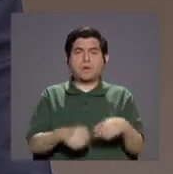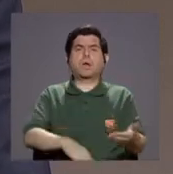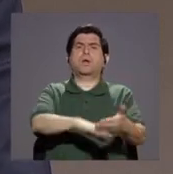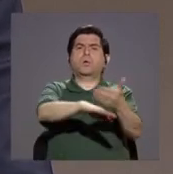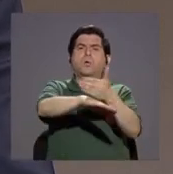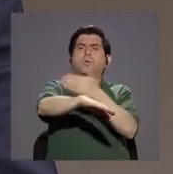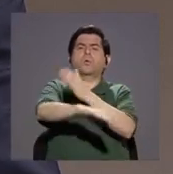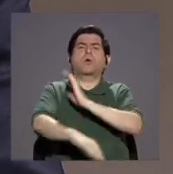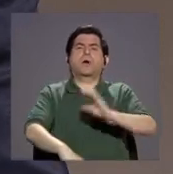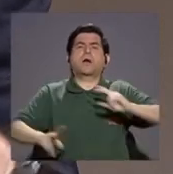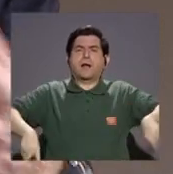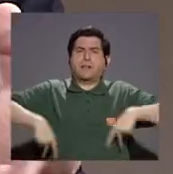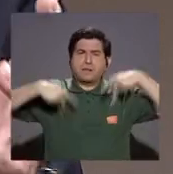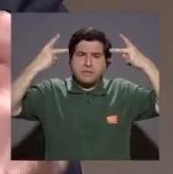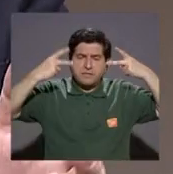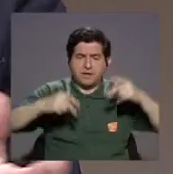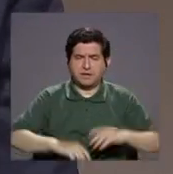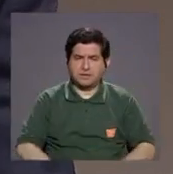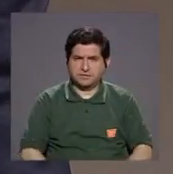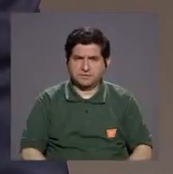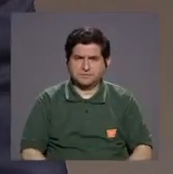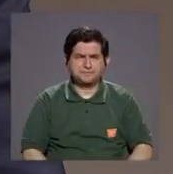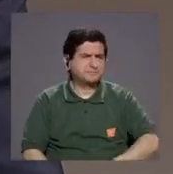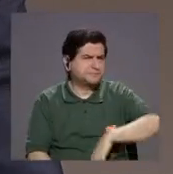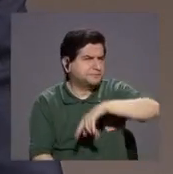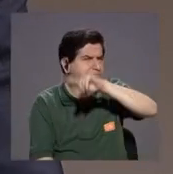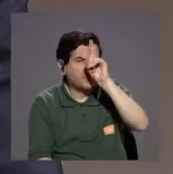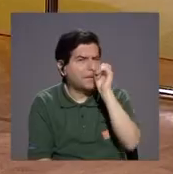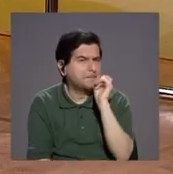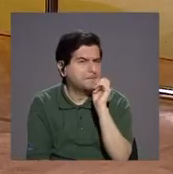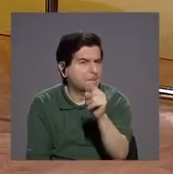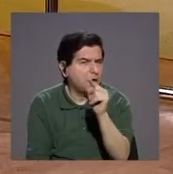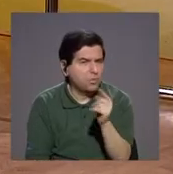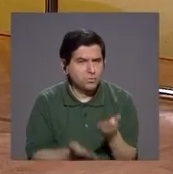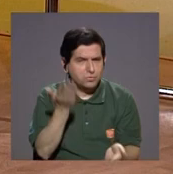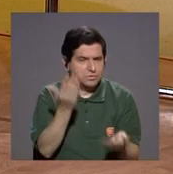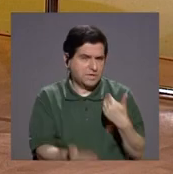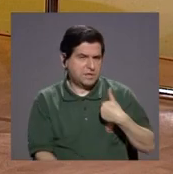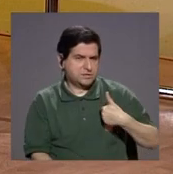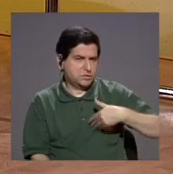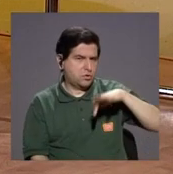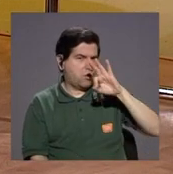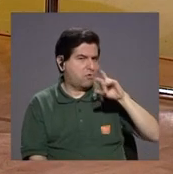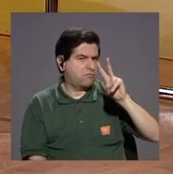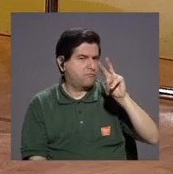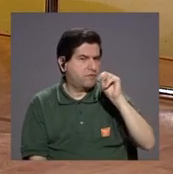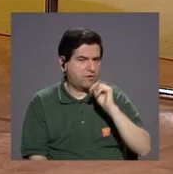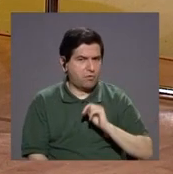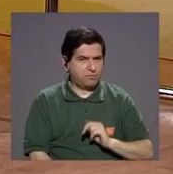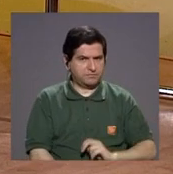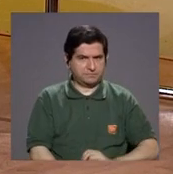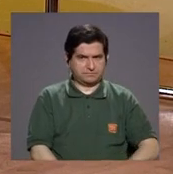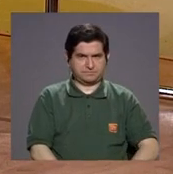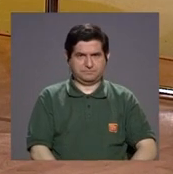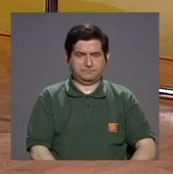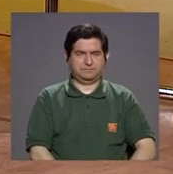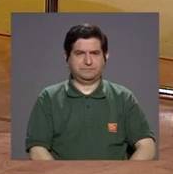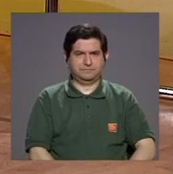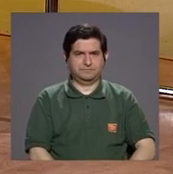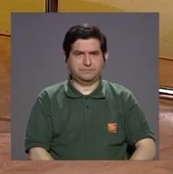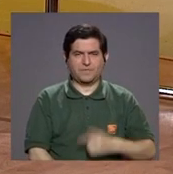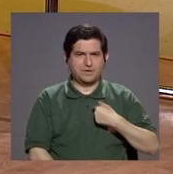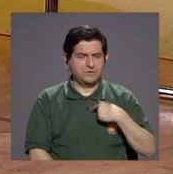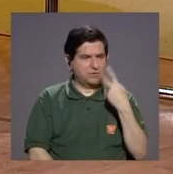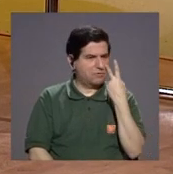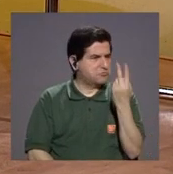mejorar la calidad de vida pero llegamos ahí don franco qué es no lo